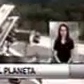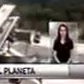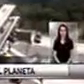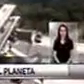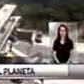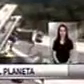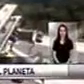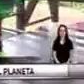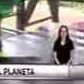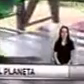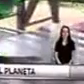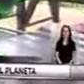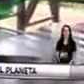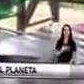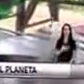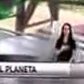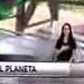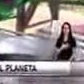¡Ay, tengo miedo!